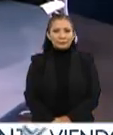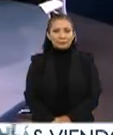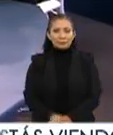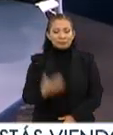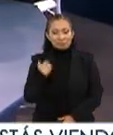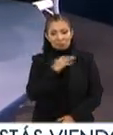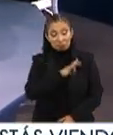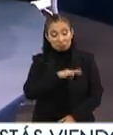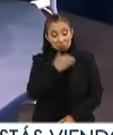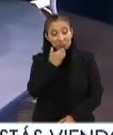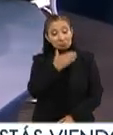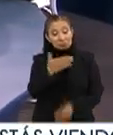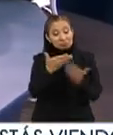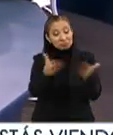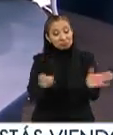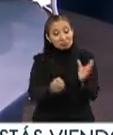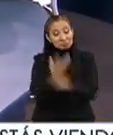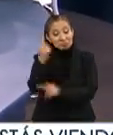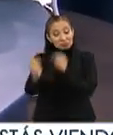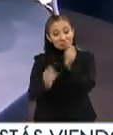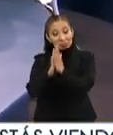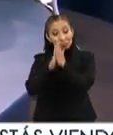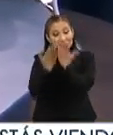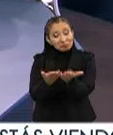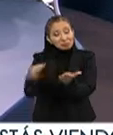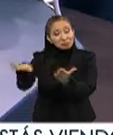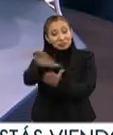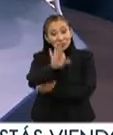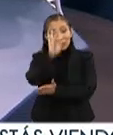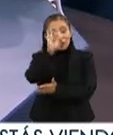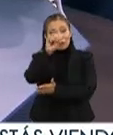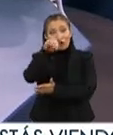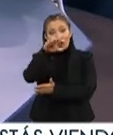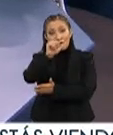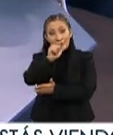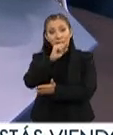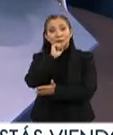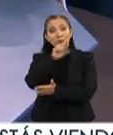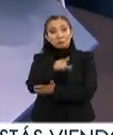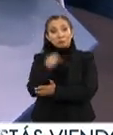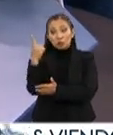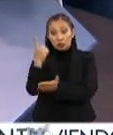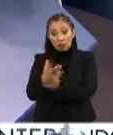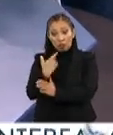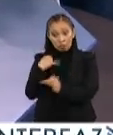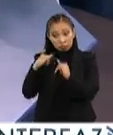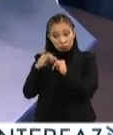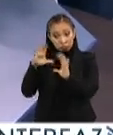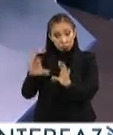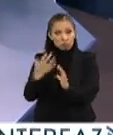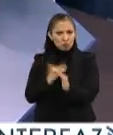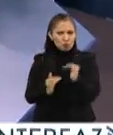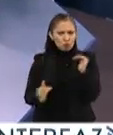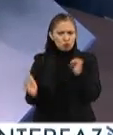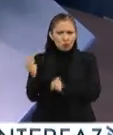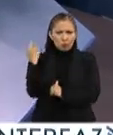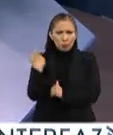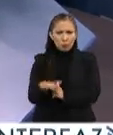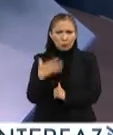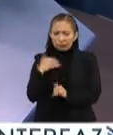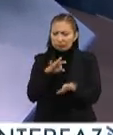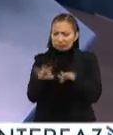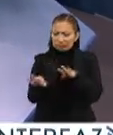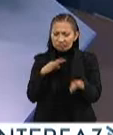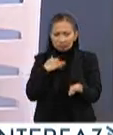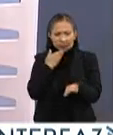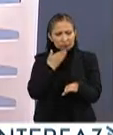Pues enhorabuena por esta apertura de una nueva librería del Fondo de Cultura, que además no solo es una institución que hace una